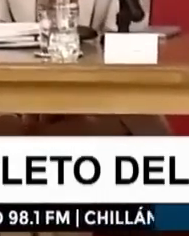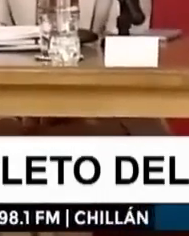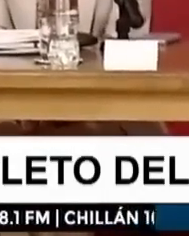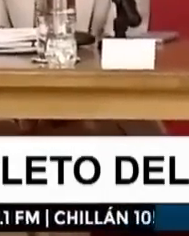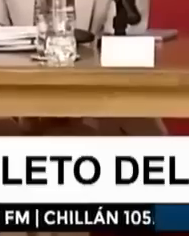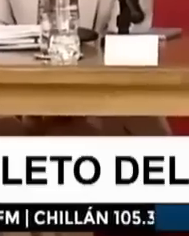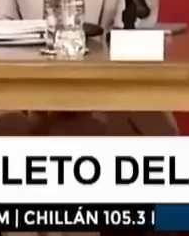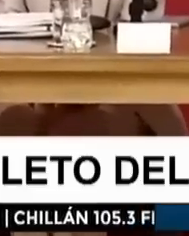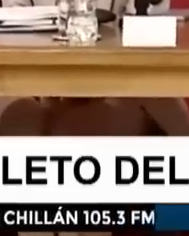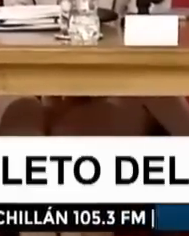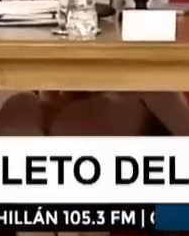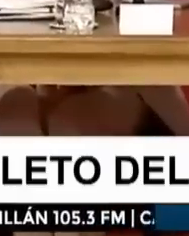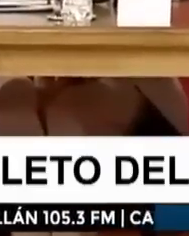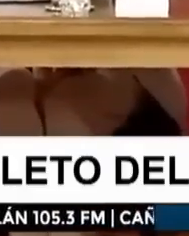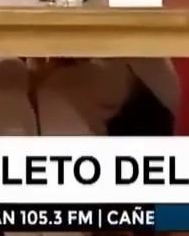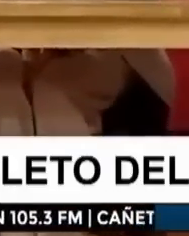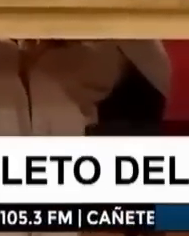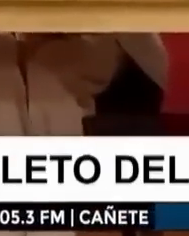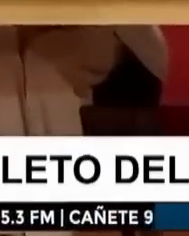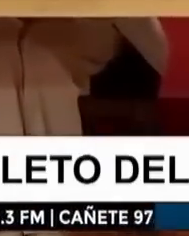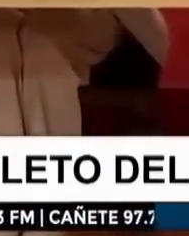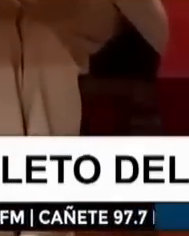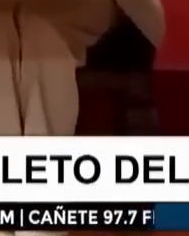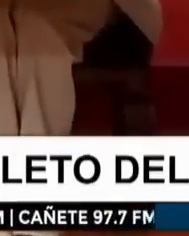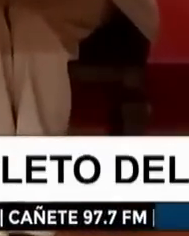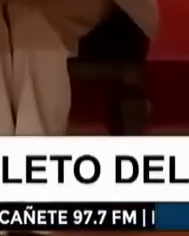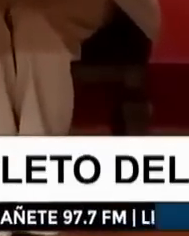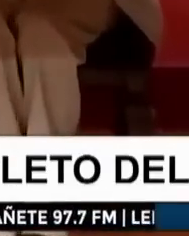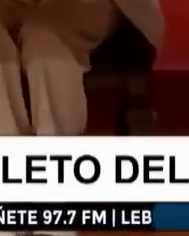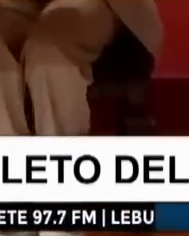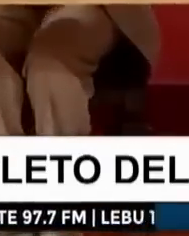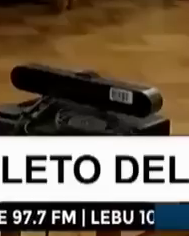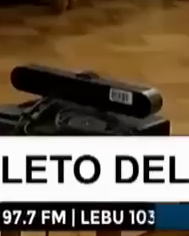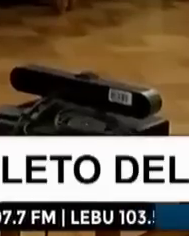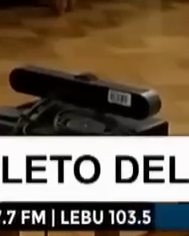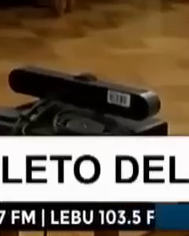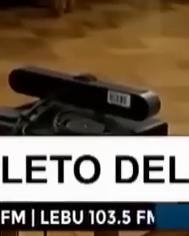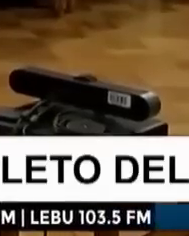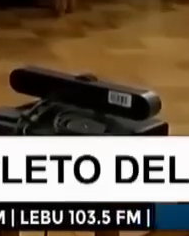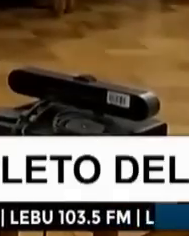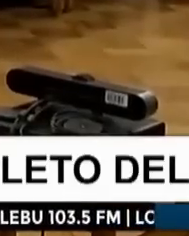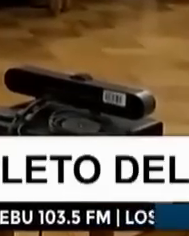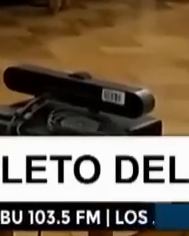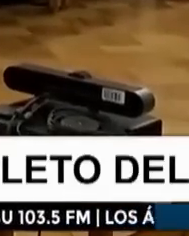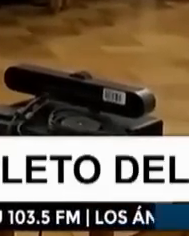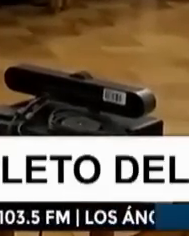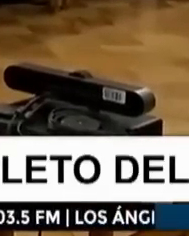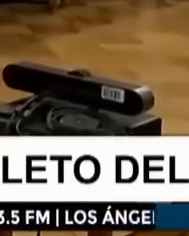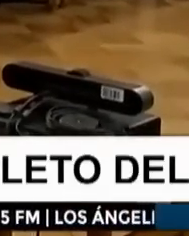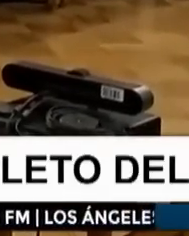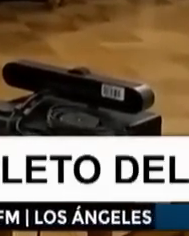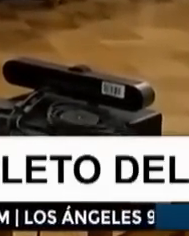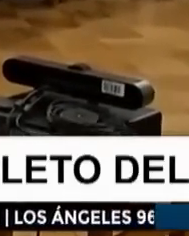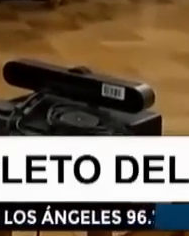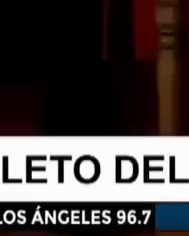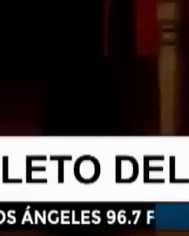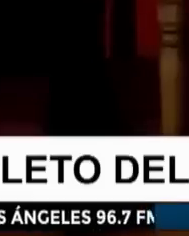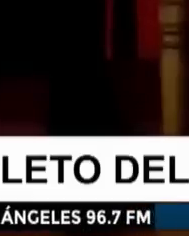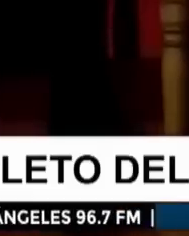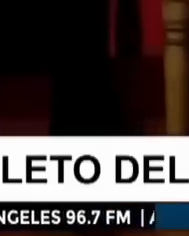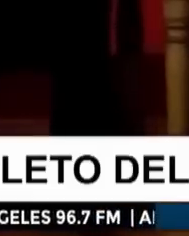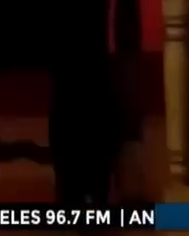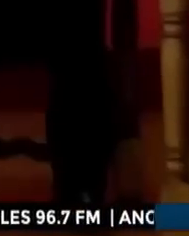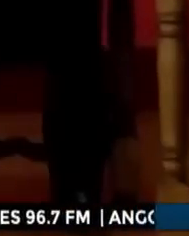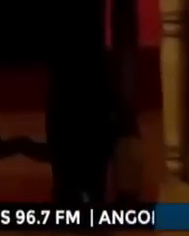los partidos de su sector estén contentos por tener representantes, se aboque a la tarea que el país demanda.